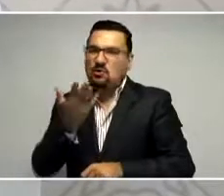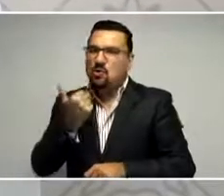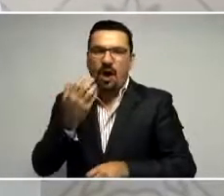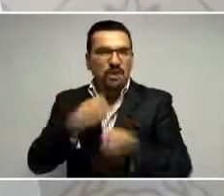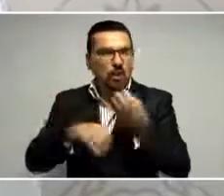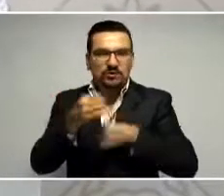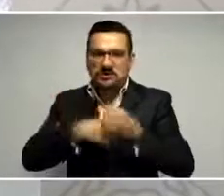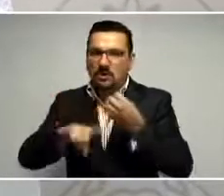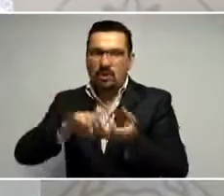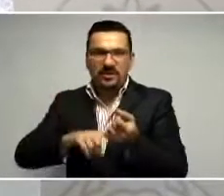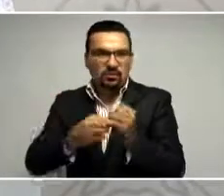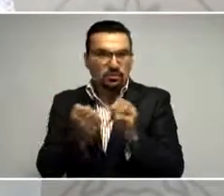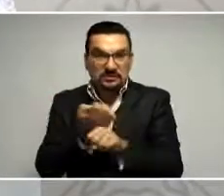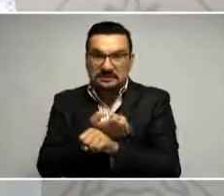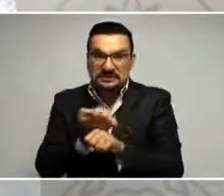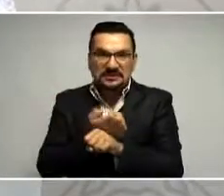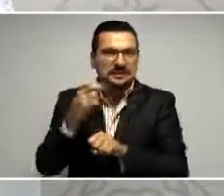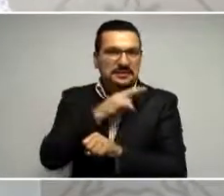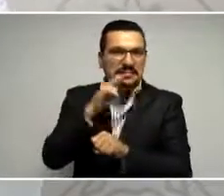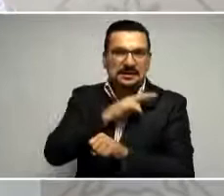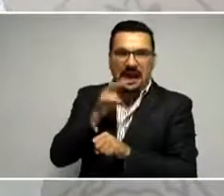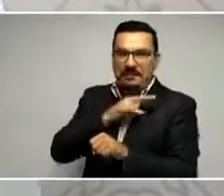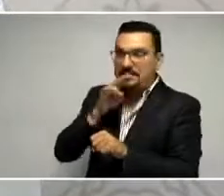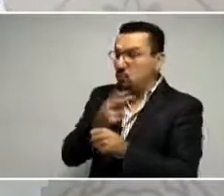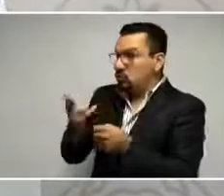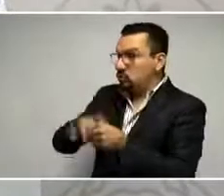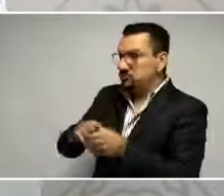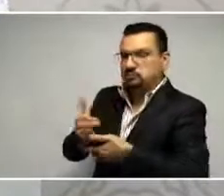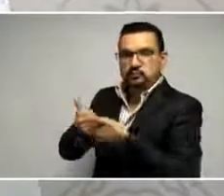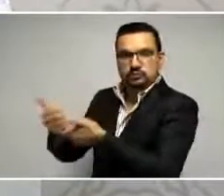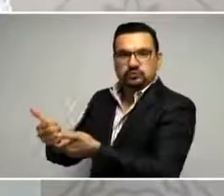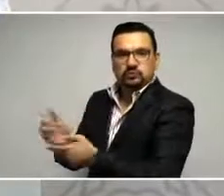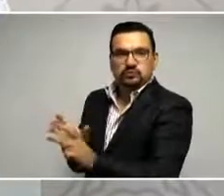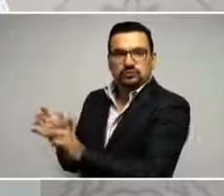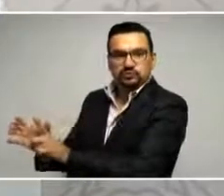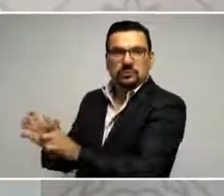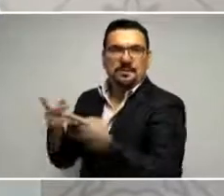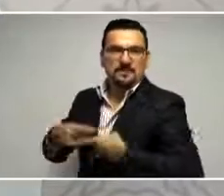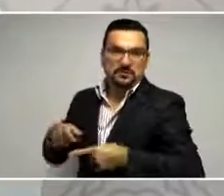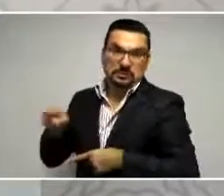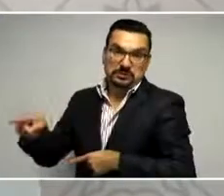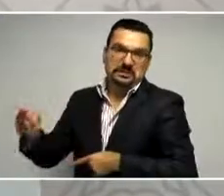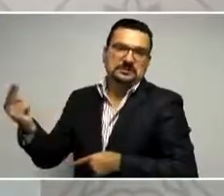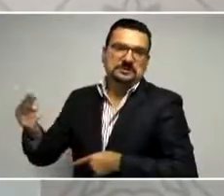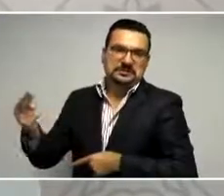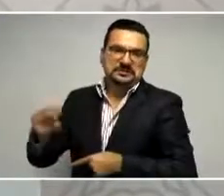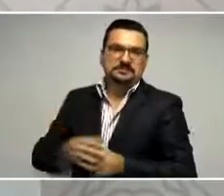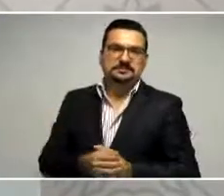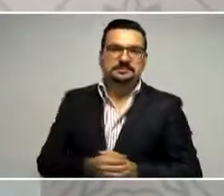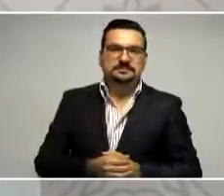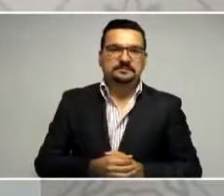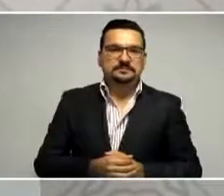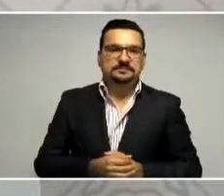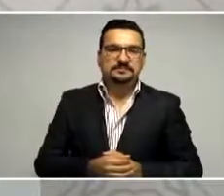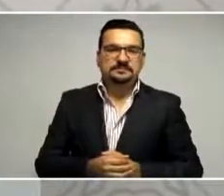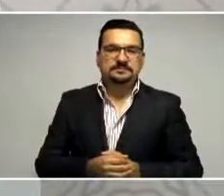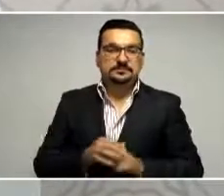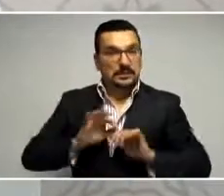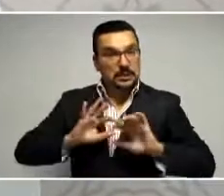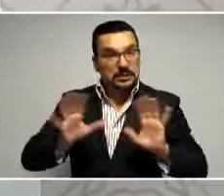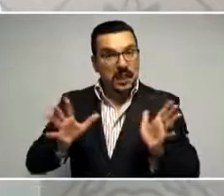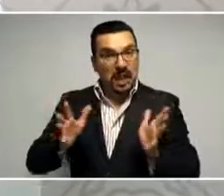oxigenación para que reciban la atención hospitalaria en la medida que se requiere. Ya se